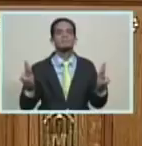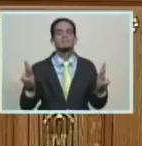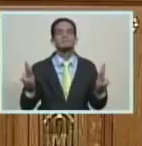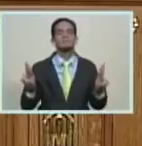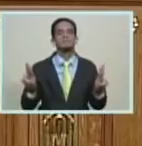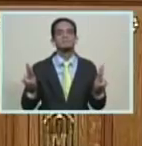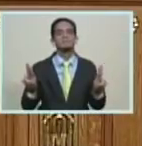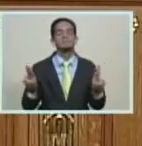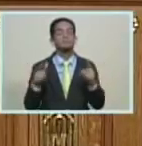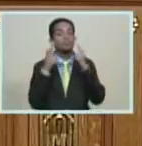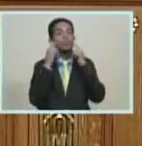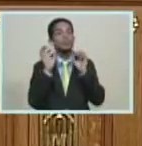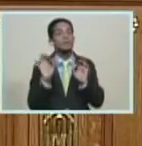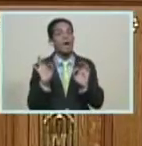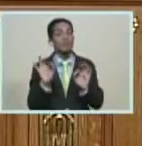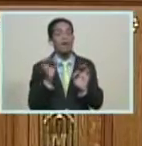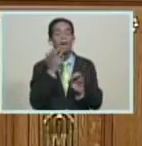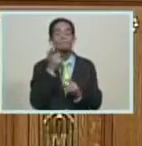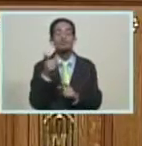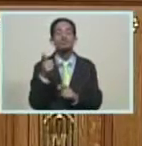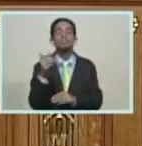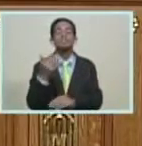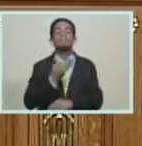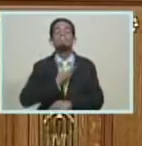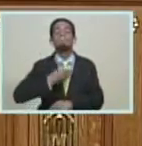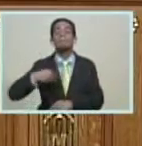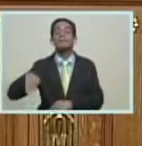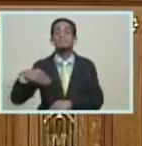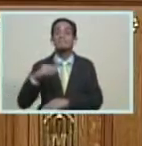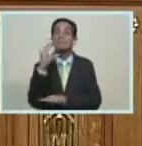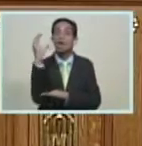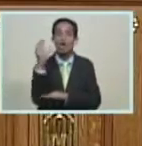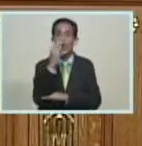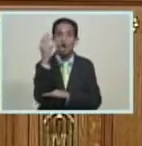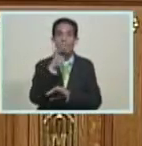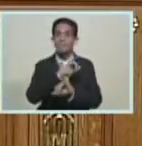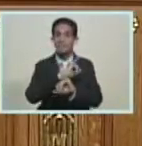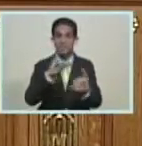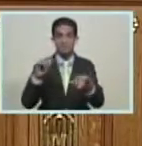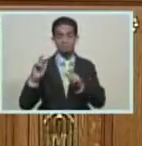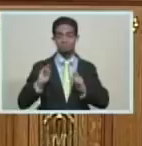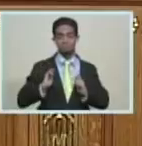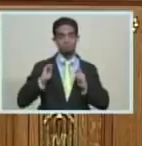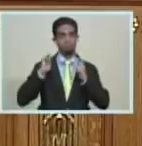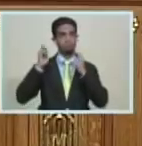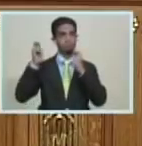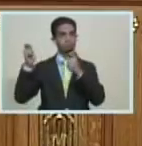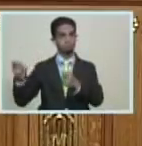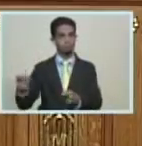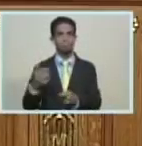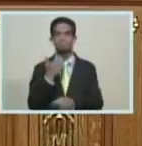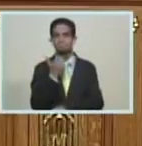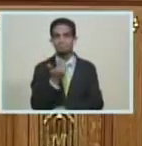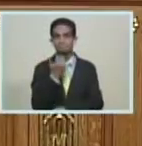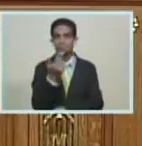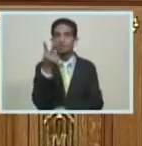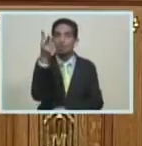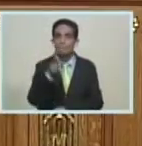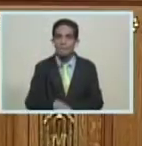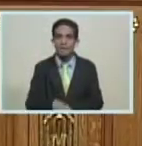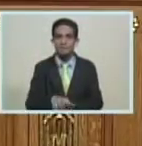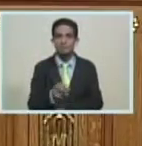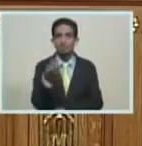mucho cuidado porque Juan Manuel Santos se va el 7 de agosto. Junio, julio, agosto, le quedan